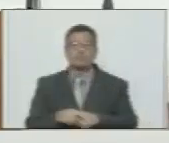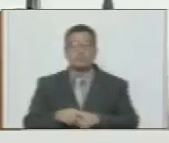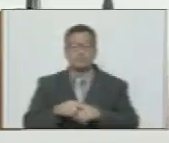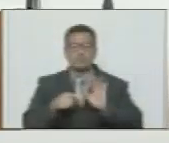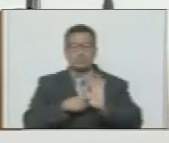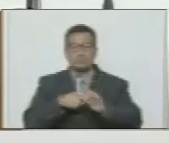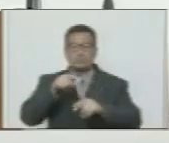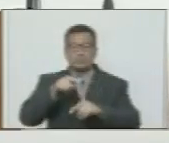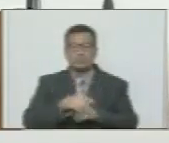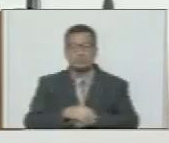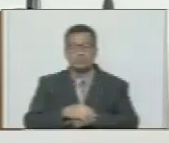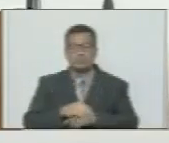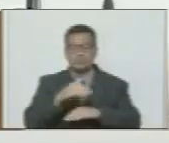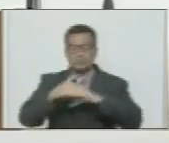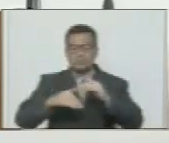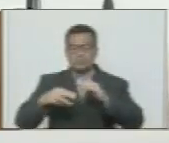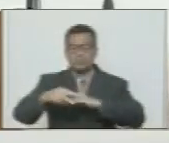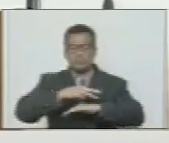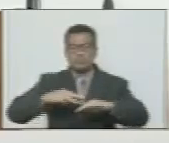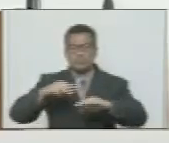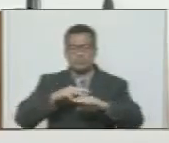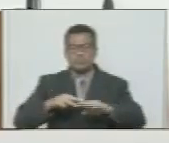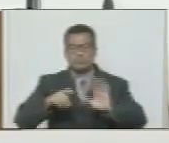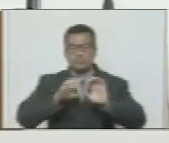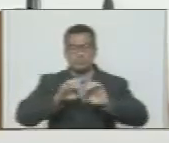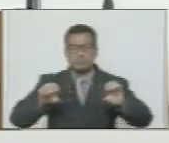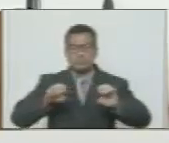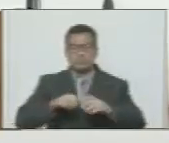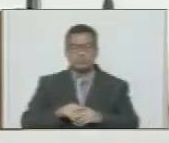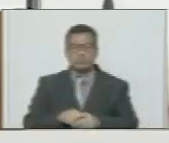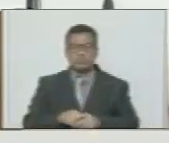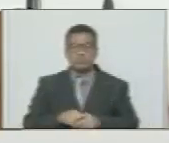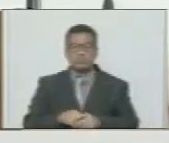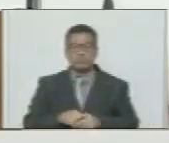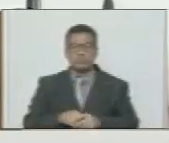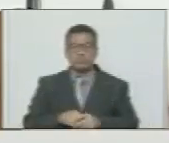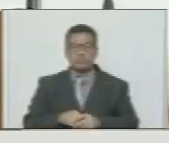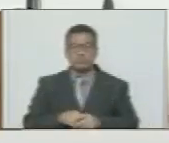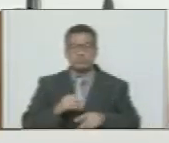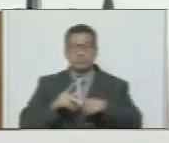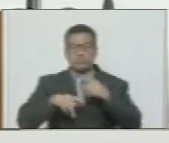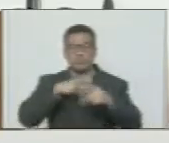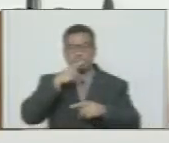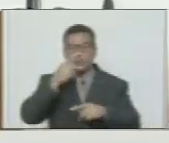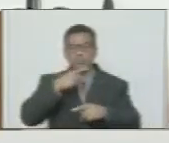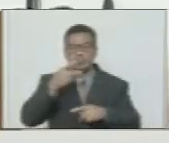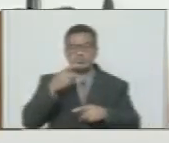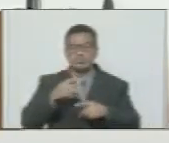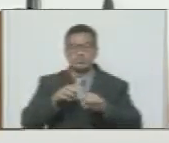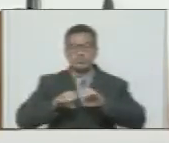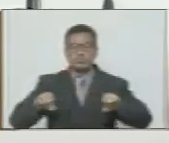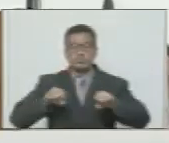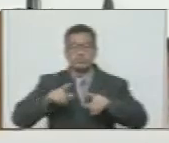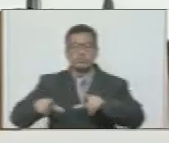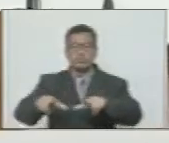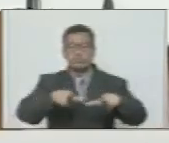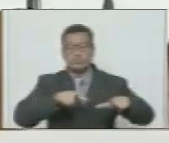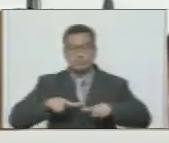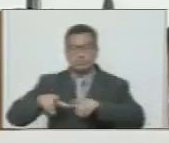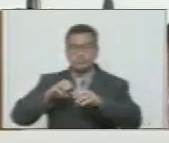correspondió estar al frente del Viceministerio de Educación. Operativizó las políticas educativas desde la